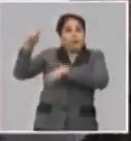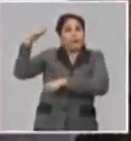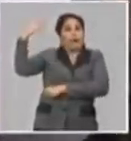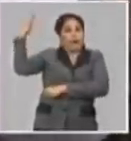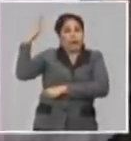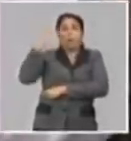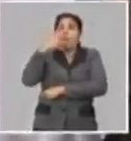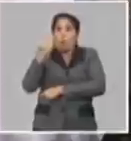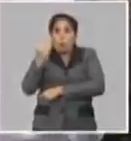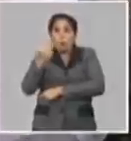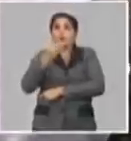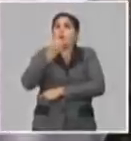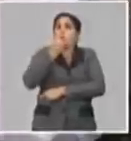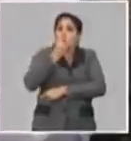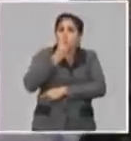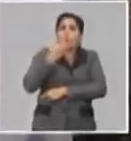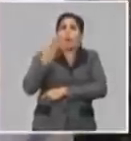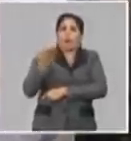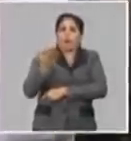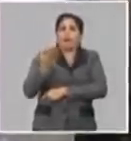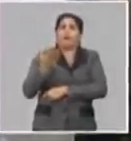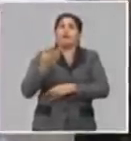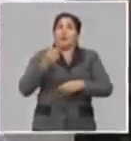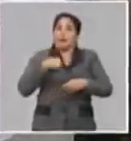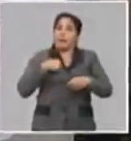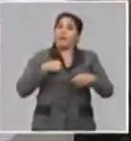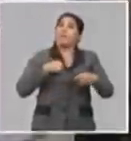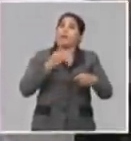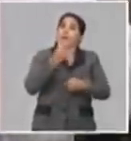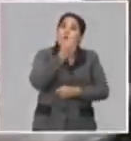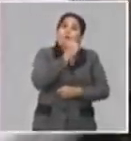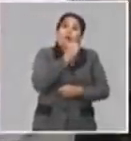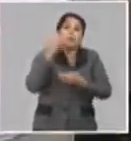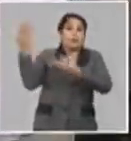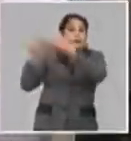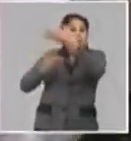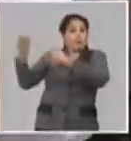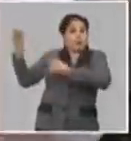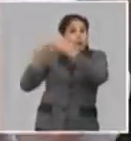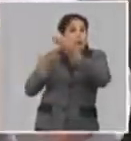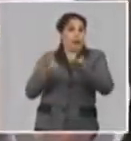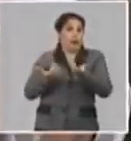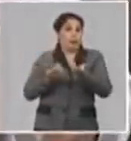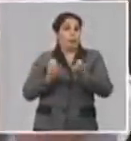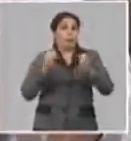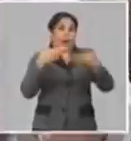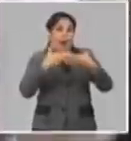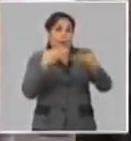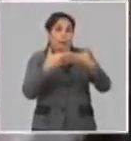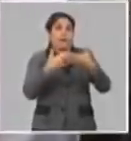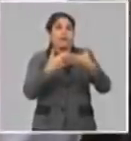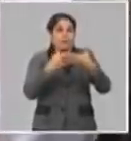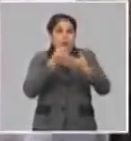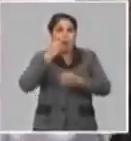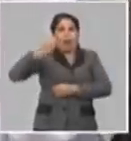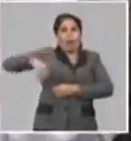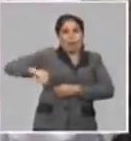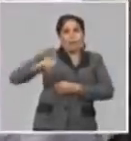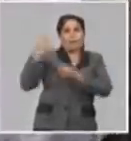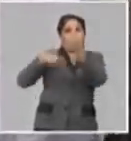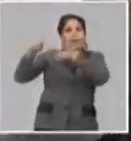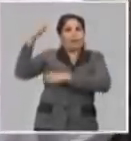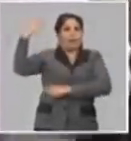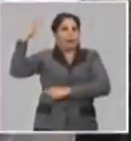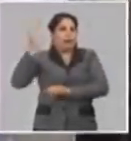internacionales, nosotros lo que tenemos que crear son las facilidades, o sea, tenemos que buscar las facilidades para que esa competitividad se aproveche,